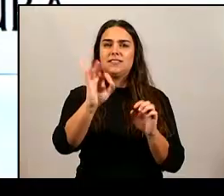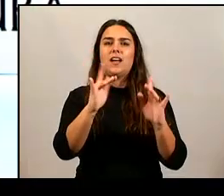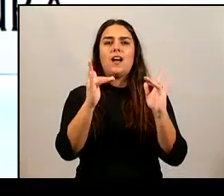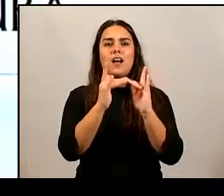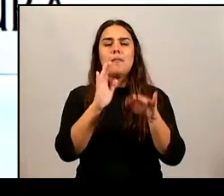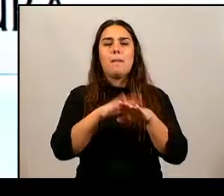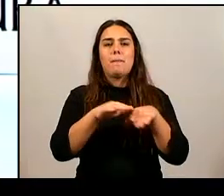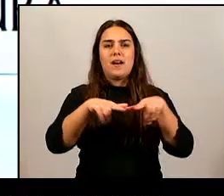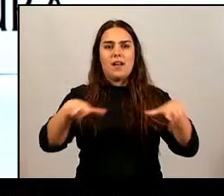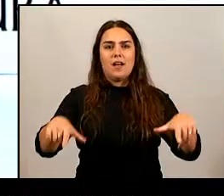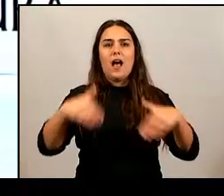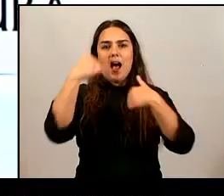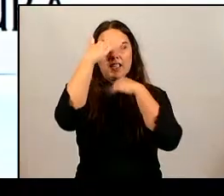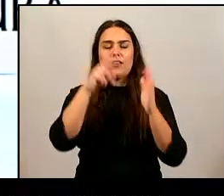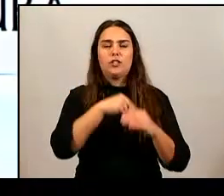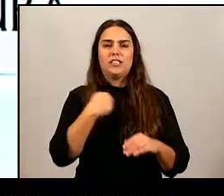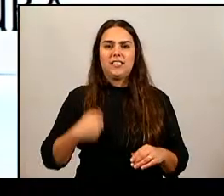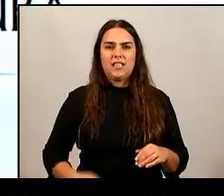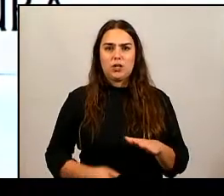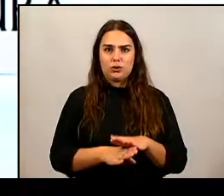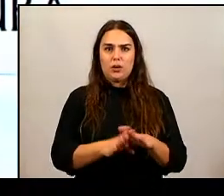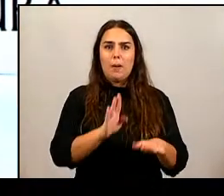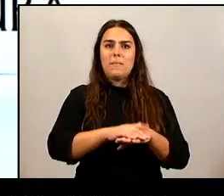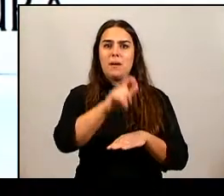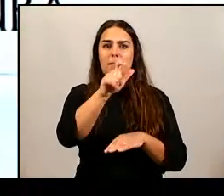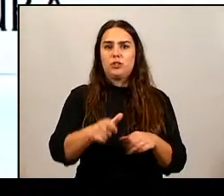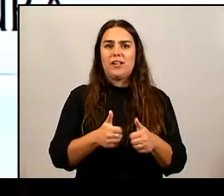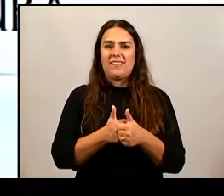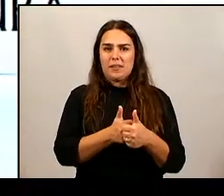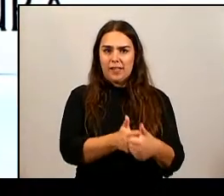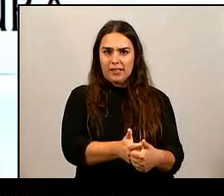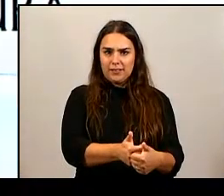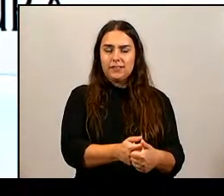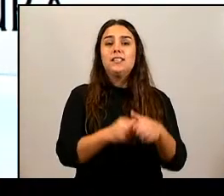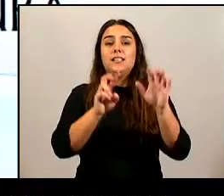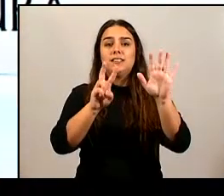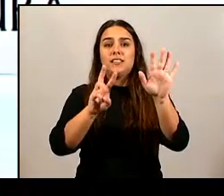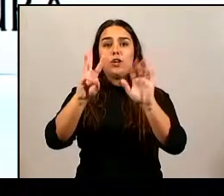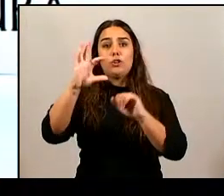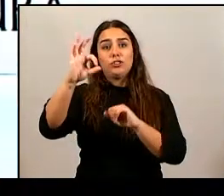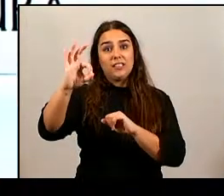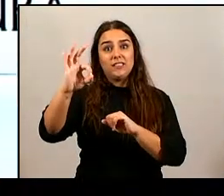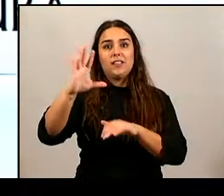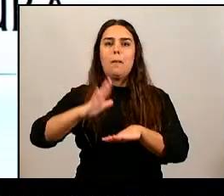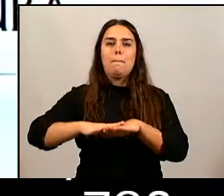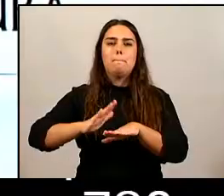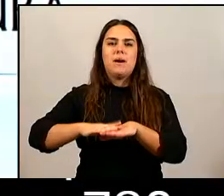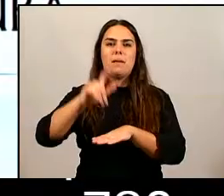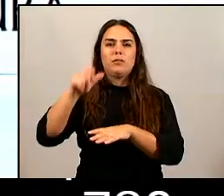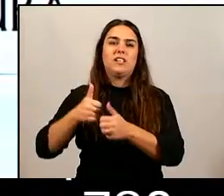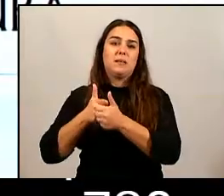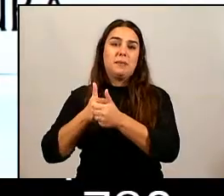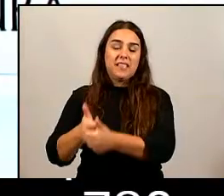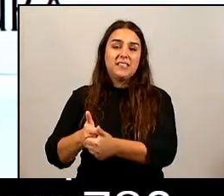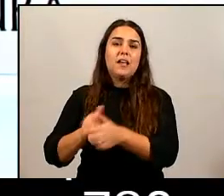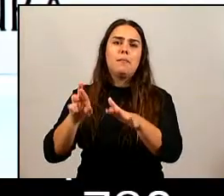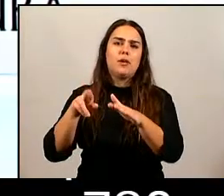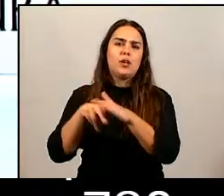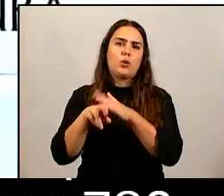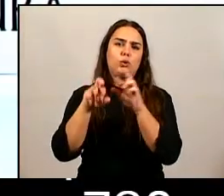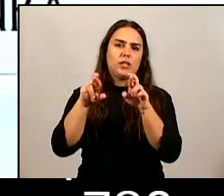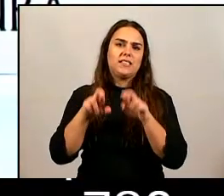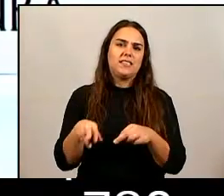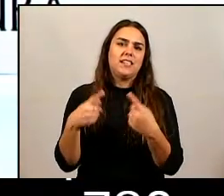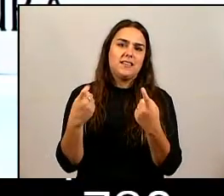atención sanitaria continuada a personas dependientes y 780 para personas dependientes que requieren recursos